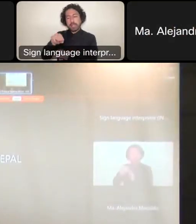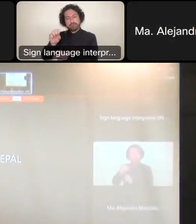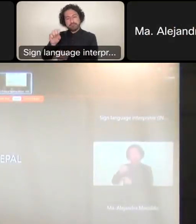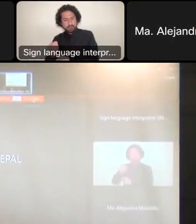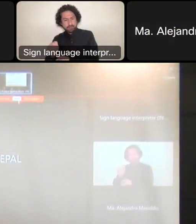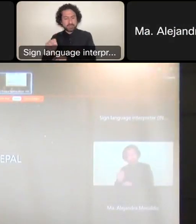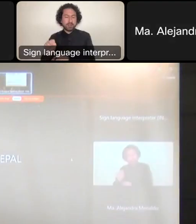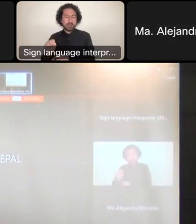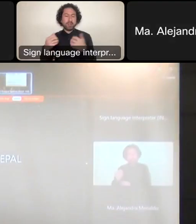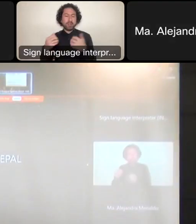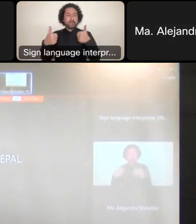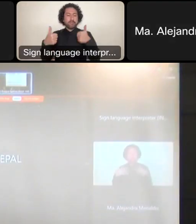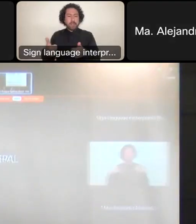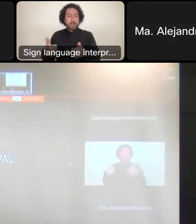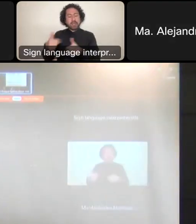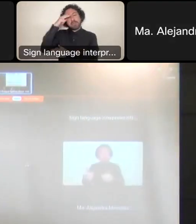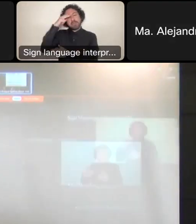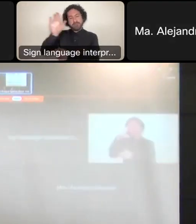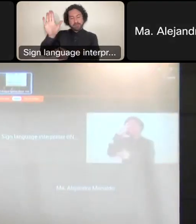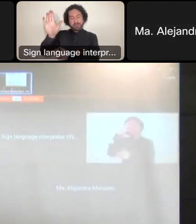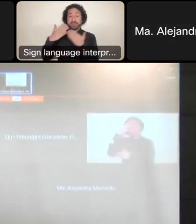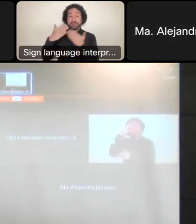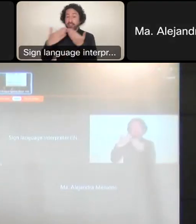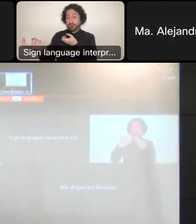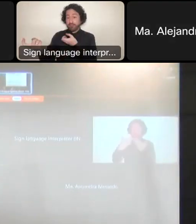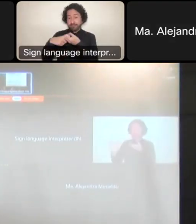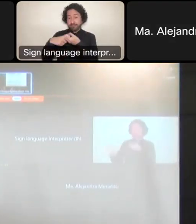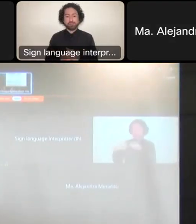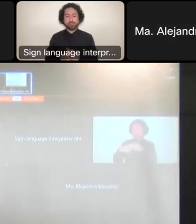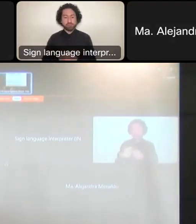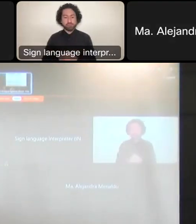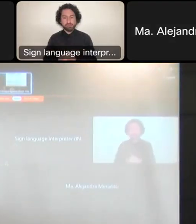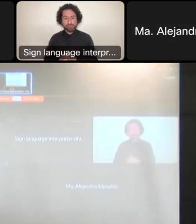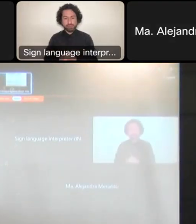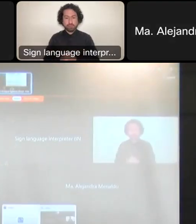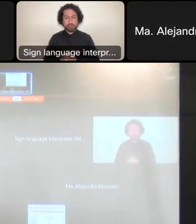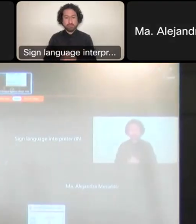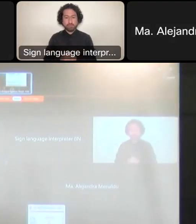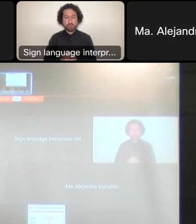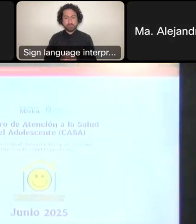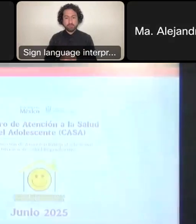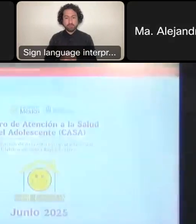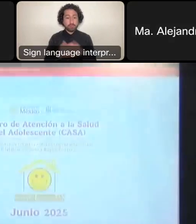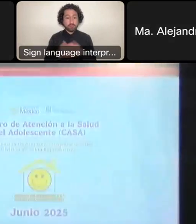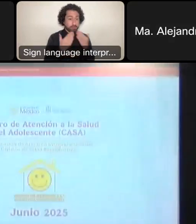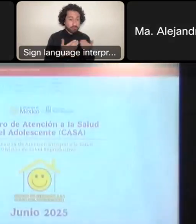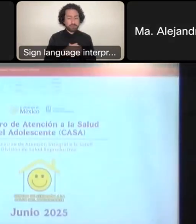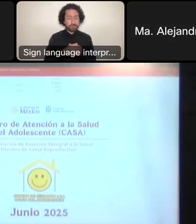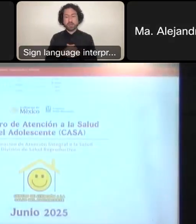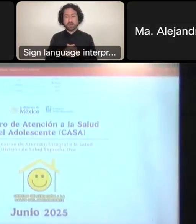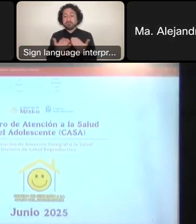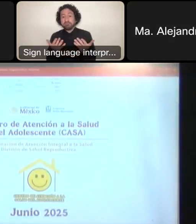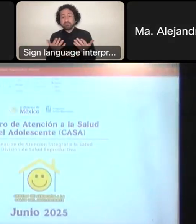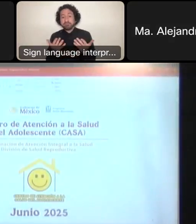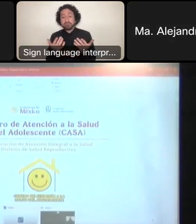del Seguro Social de México. Muchas gracias por estar acá con nosotros. Muchas gracias. Sí, se escucha. Bien, no sé quién está